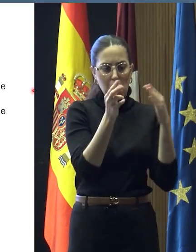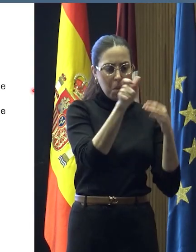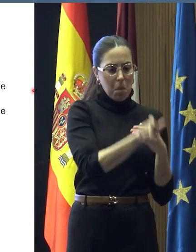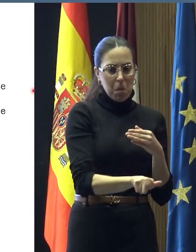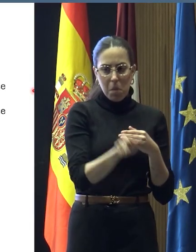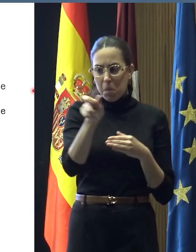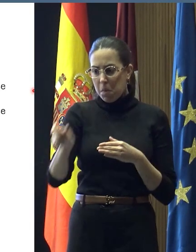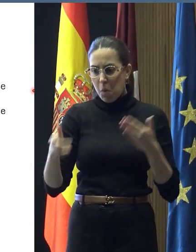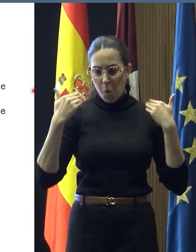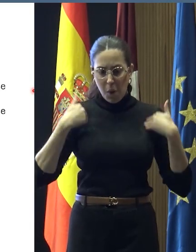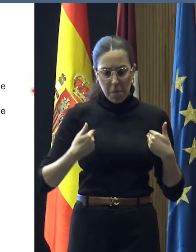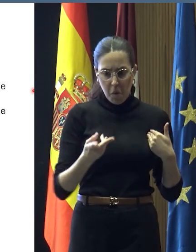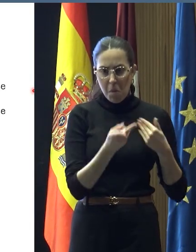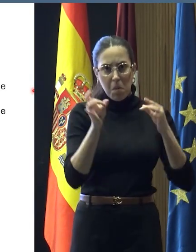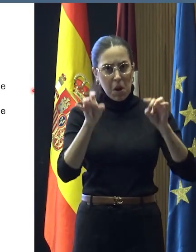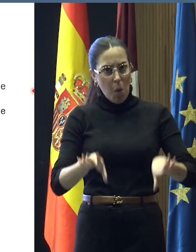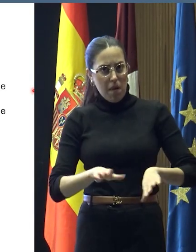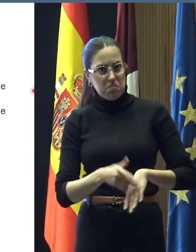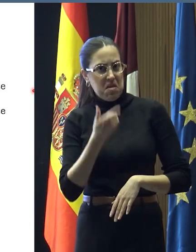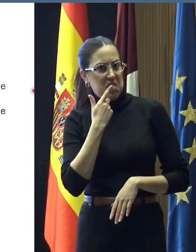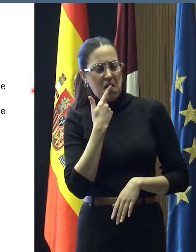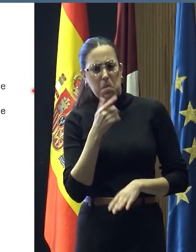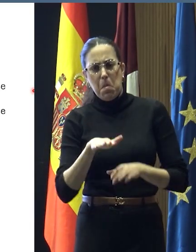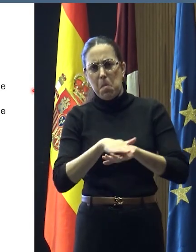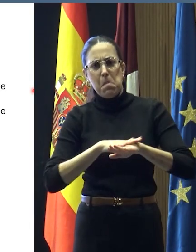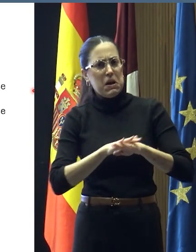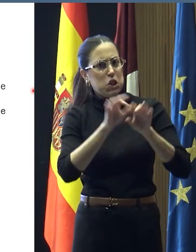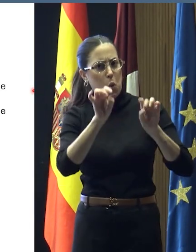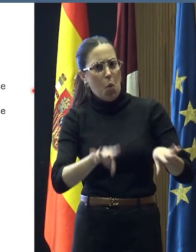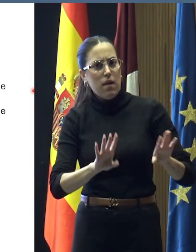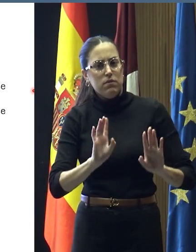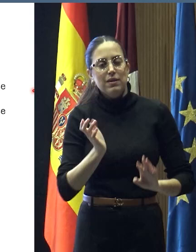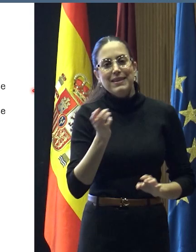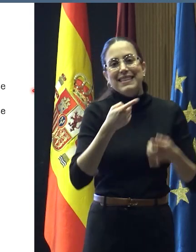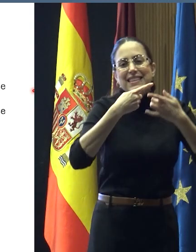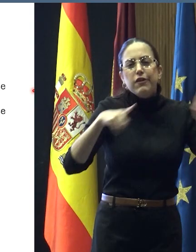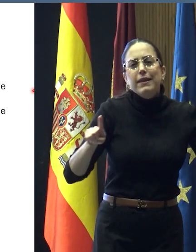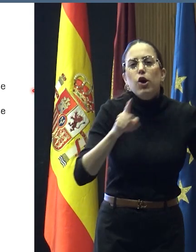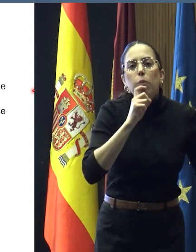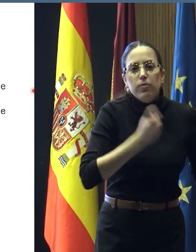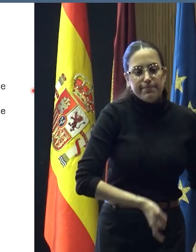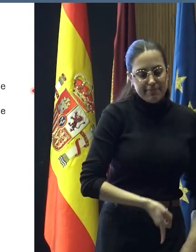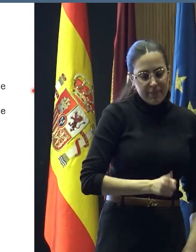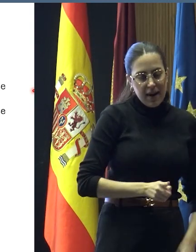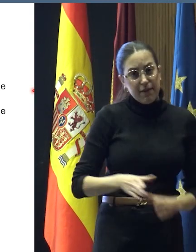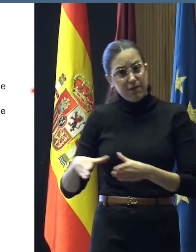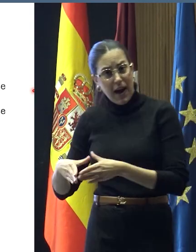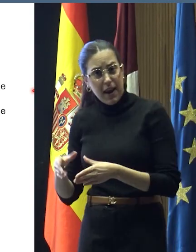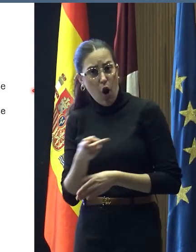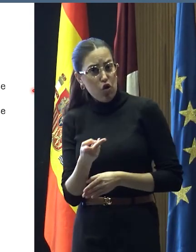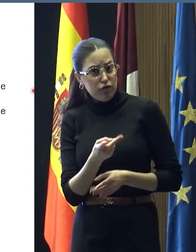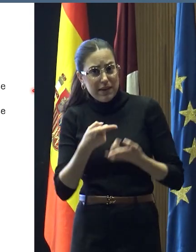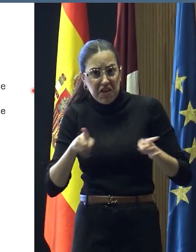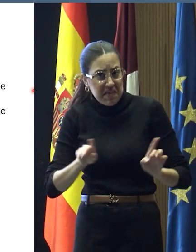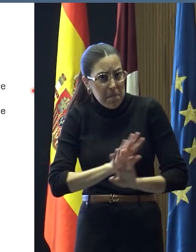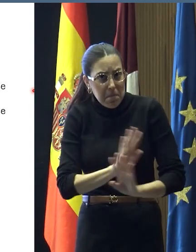primera pregunta que les había hecho, esencialmente iguales, excepto por los órganos reproductores. Esto ha hecho pues,